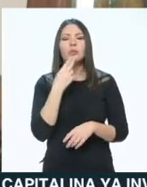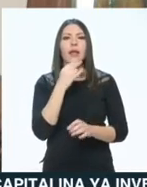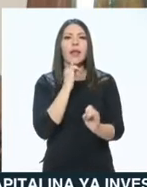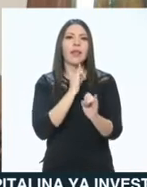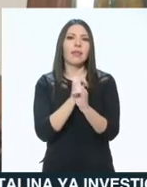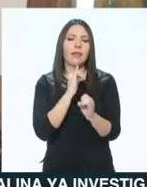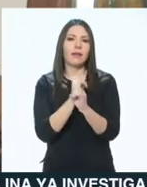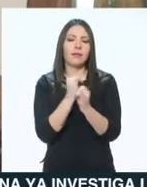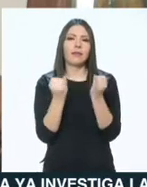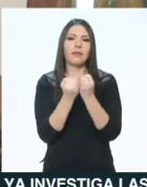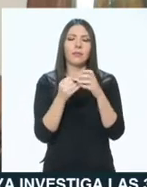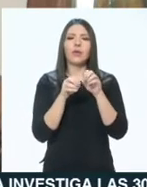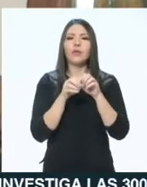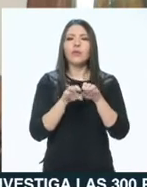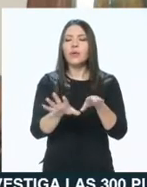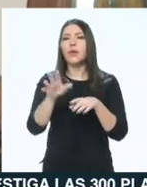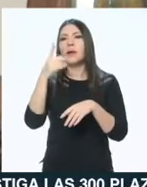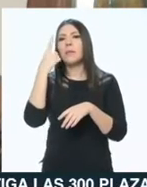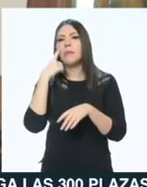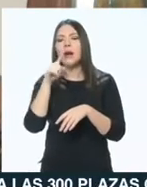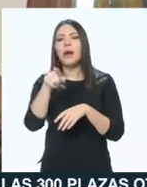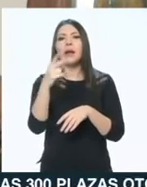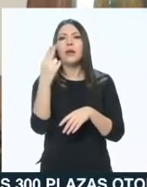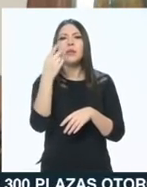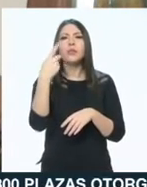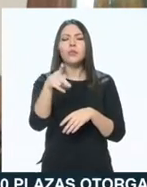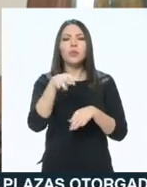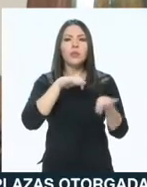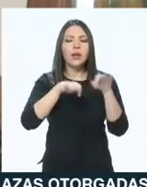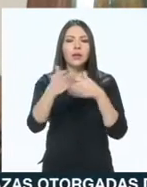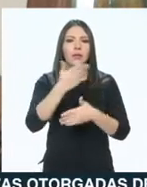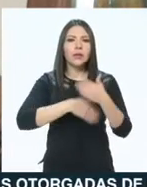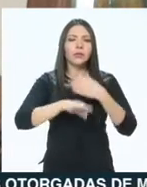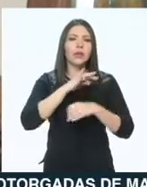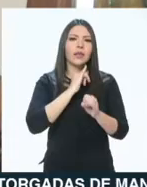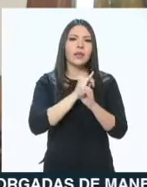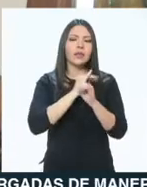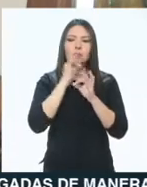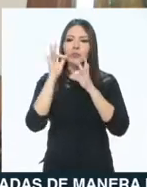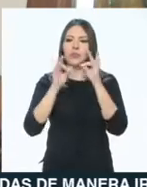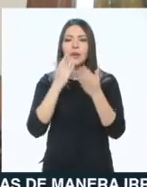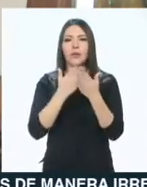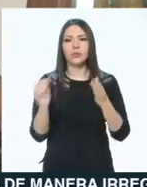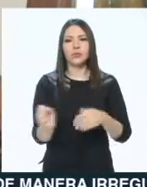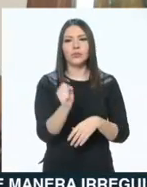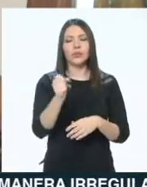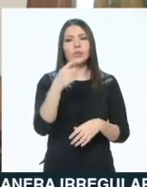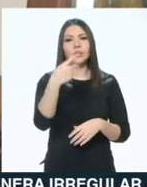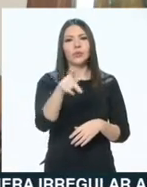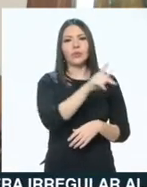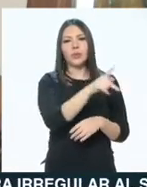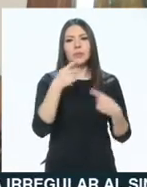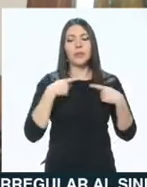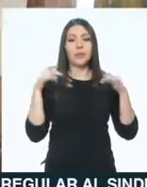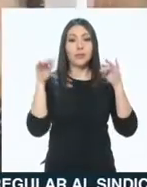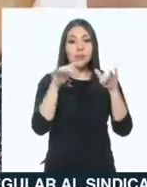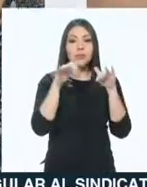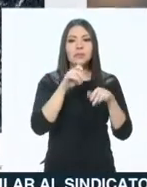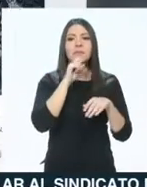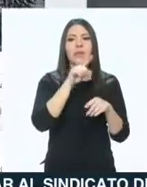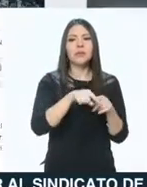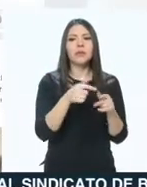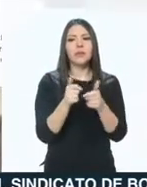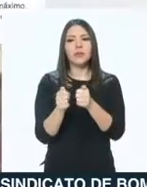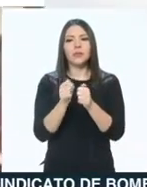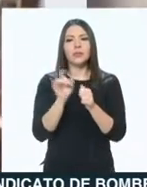a conocer a más gente el servicio que están ofreciendo. Y en tu caso, pues la ventaja es que tus clientes son las que te están recomendando, pero también generan